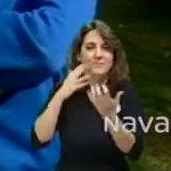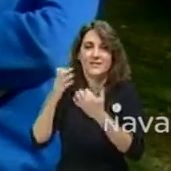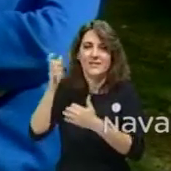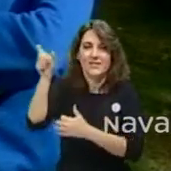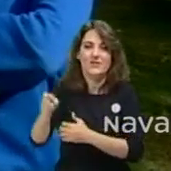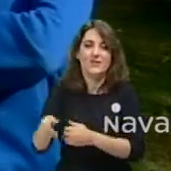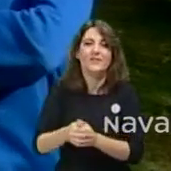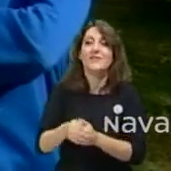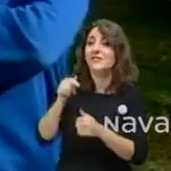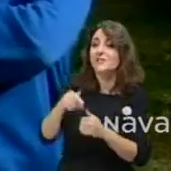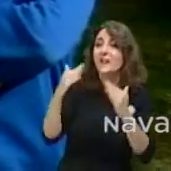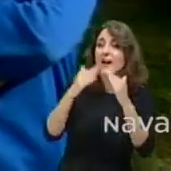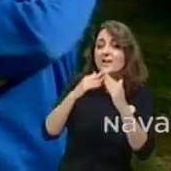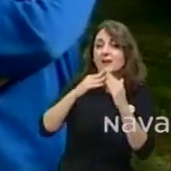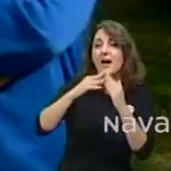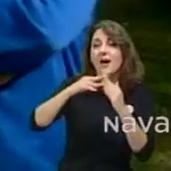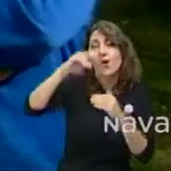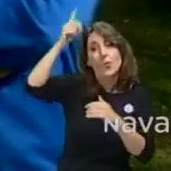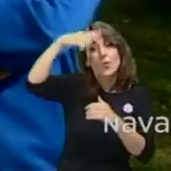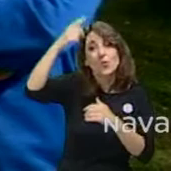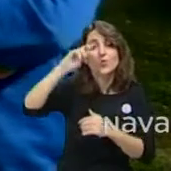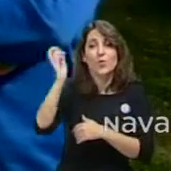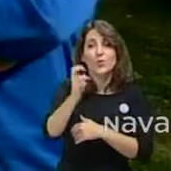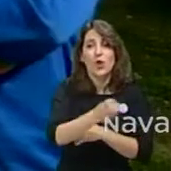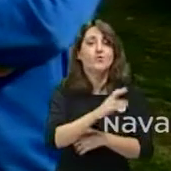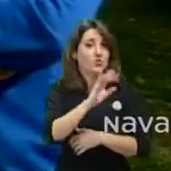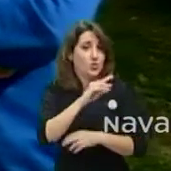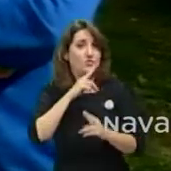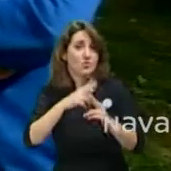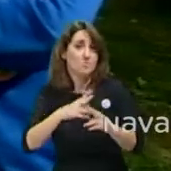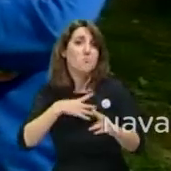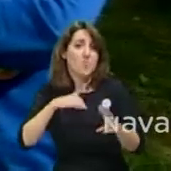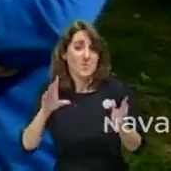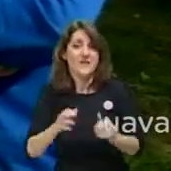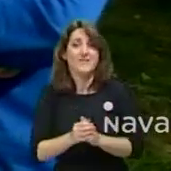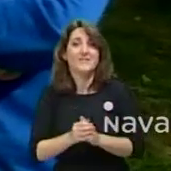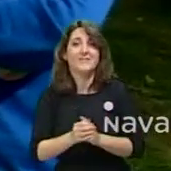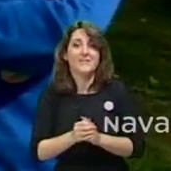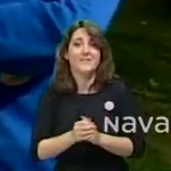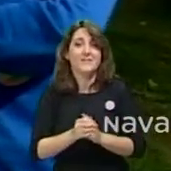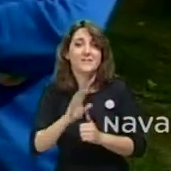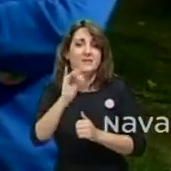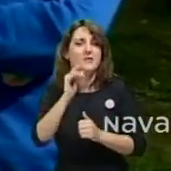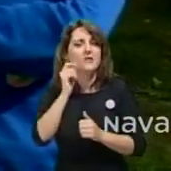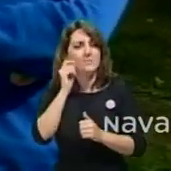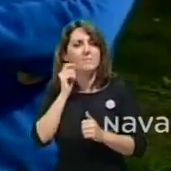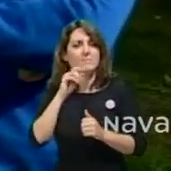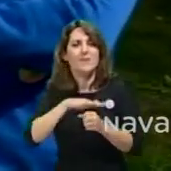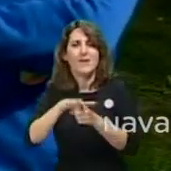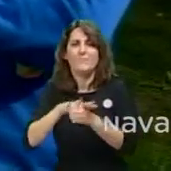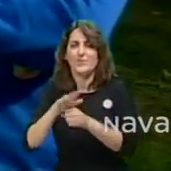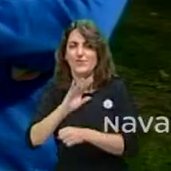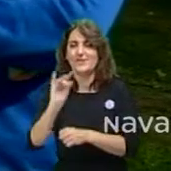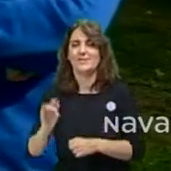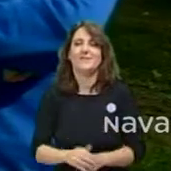casa multicultural, ¿no? Se podría llamar así, multicultural, por varios sentidos, sí.